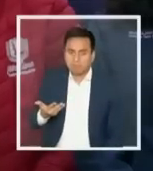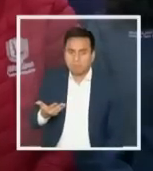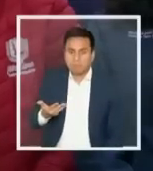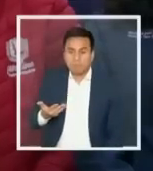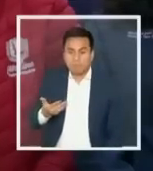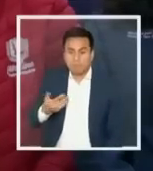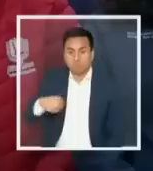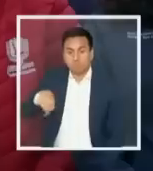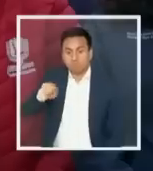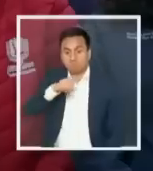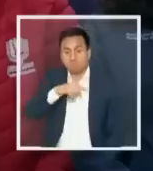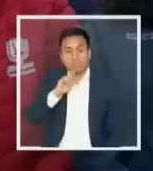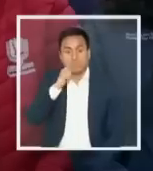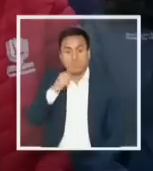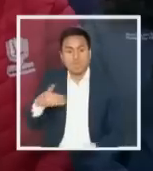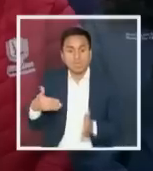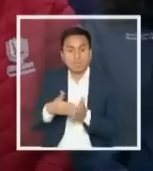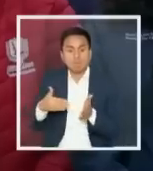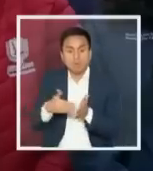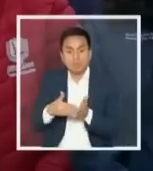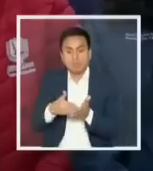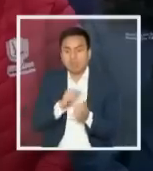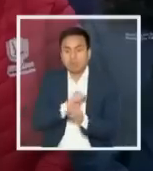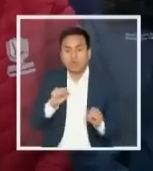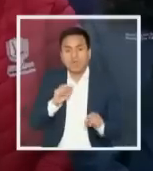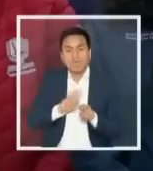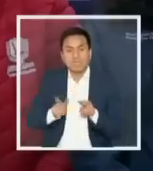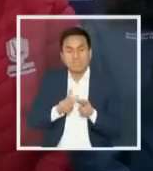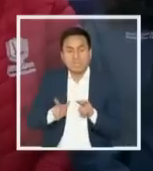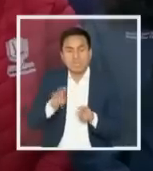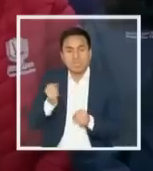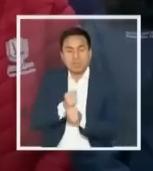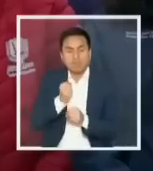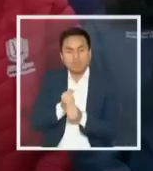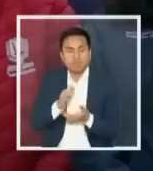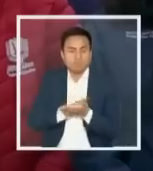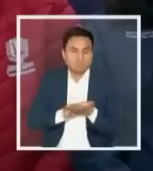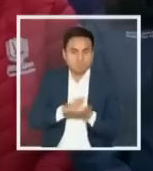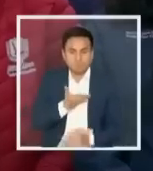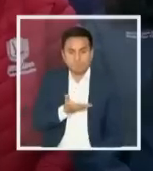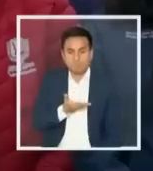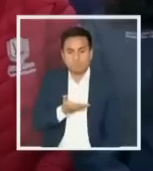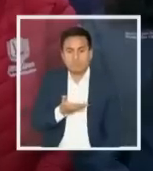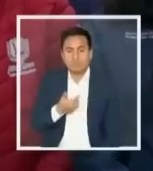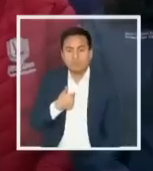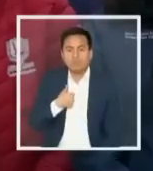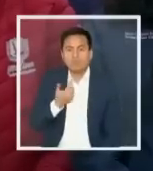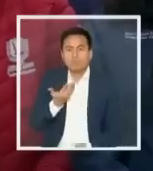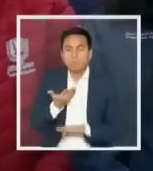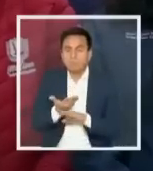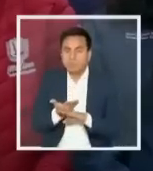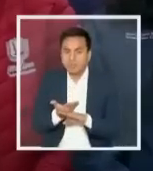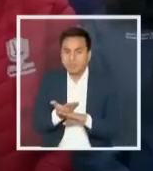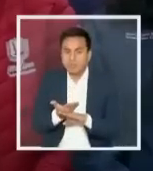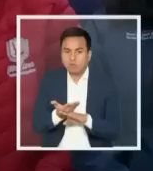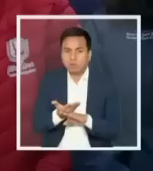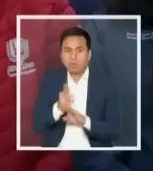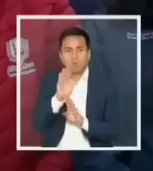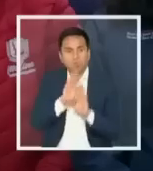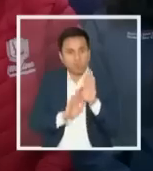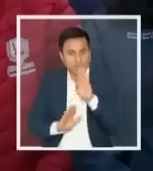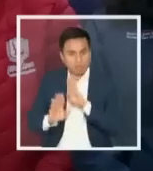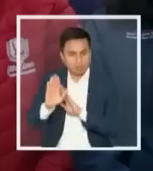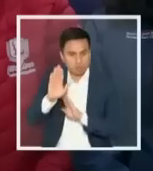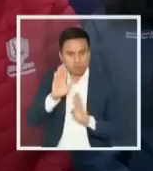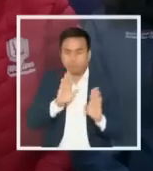se vean entrampadas en esto y no puedan seguir realizando esa labor. Y por eso yo pido que seamos